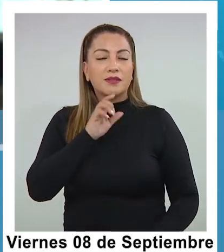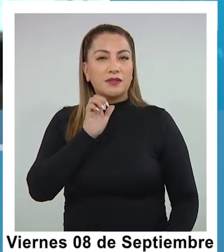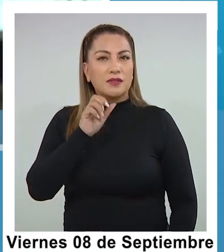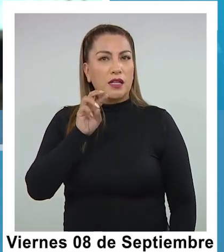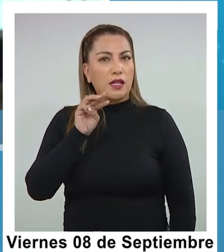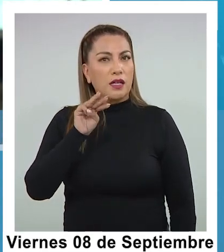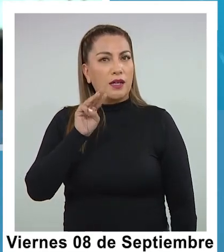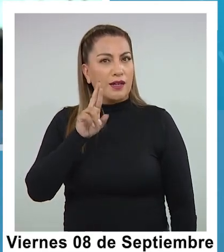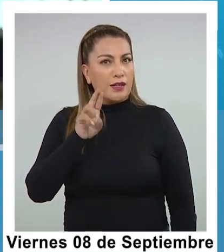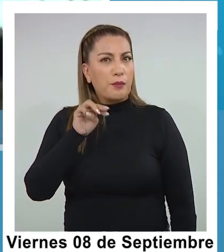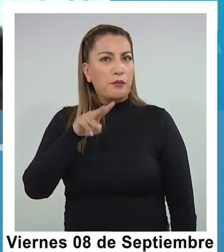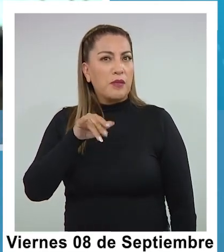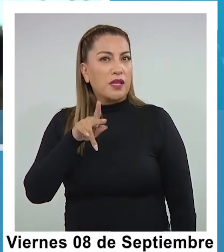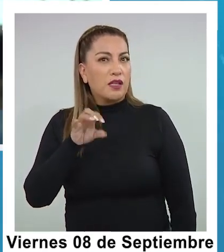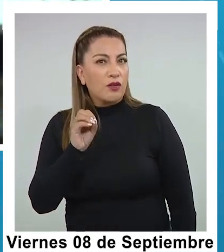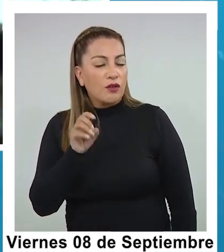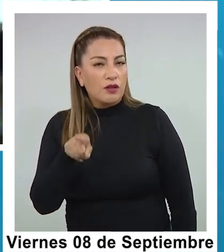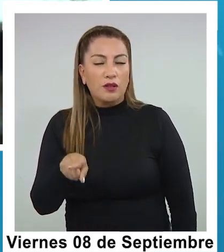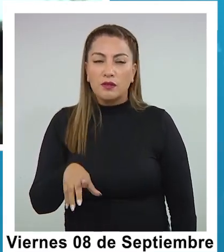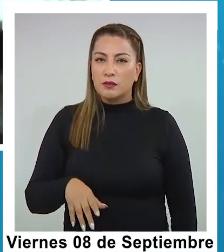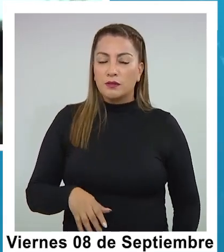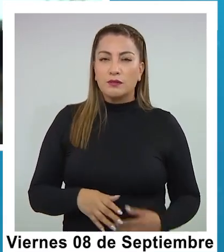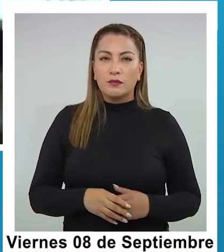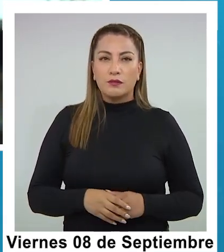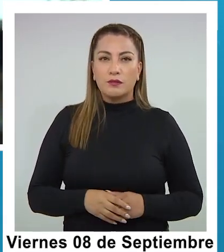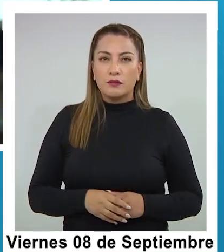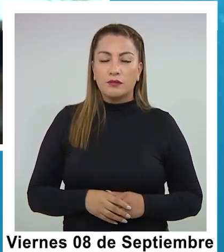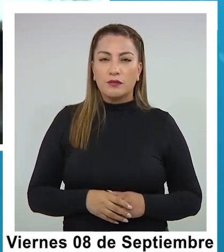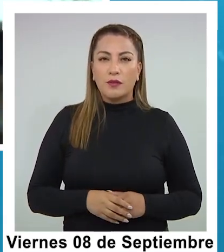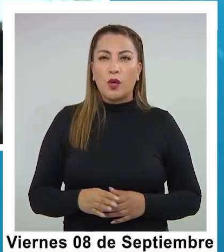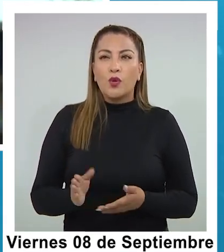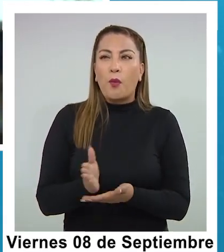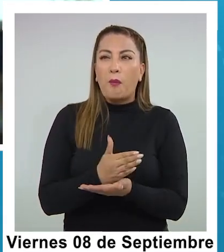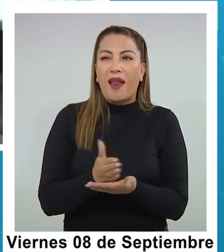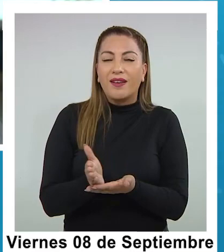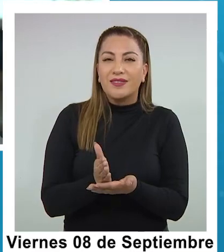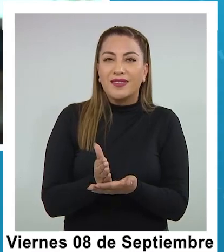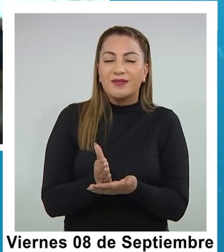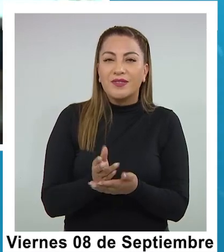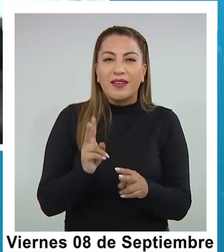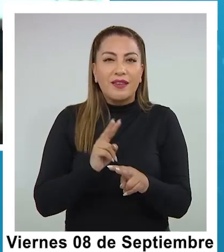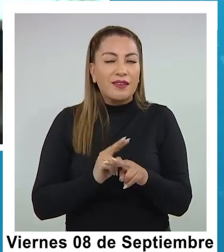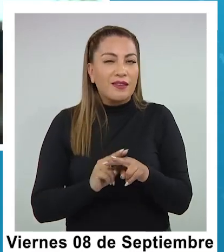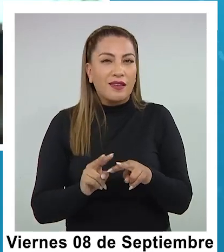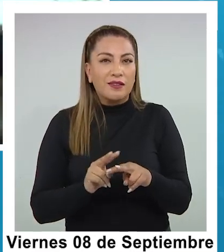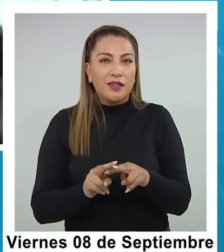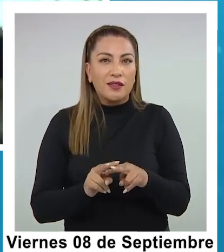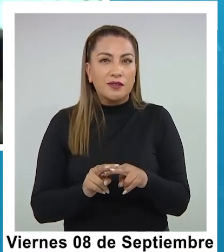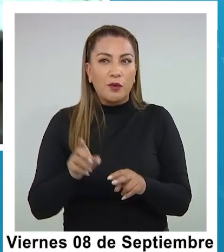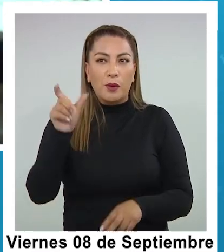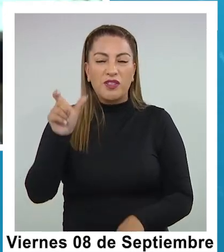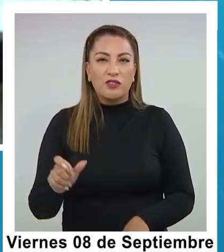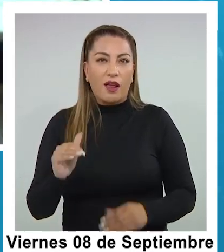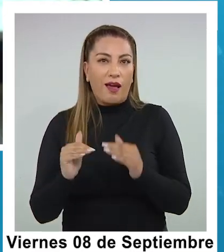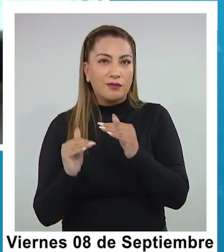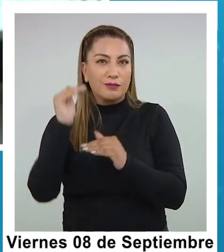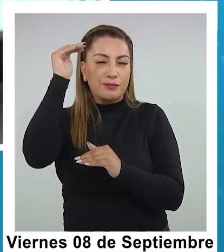tiene una cuestión, fueron planes diseñados desde lo alto, o sea,